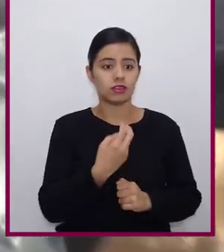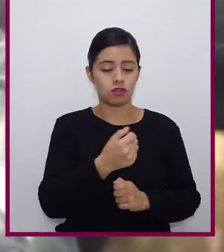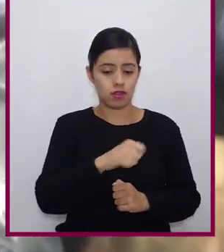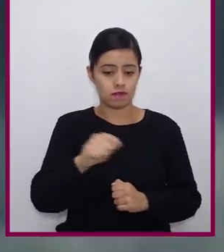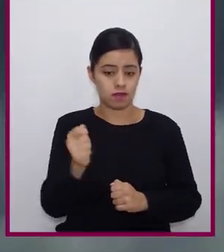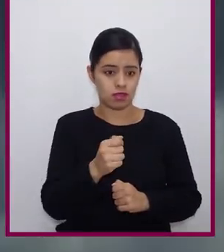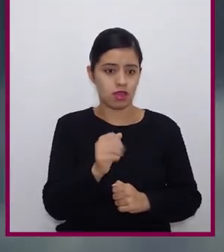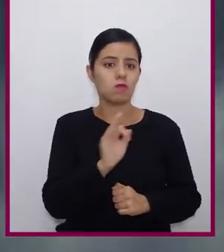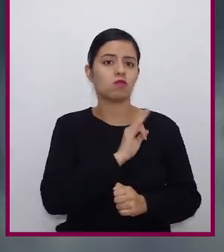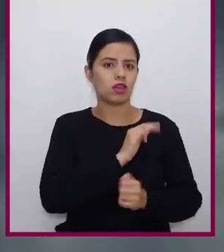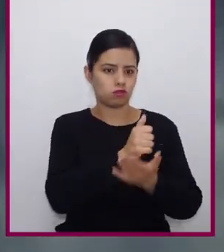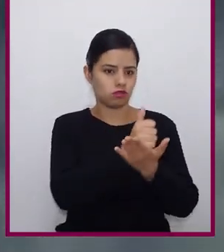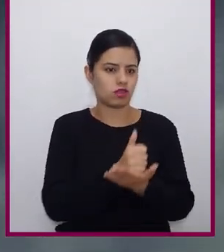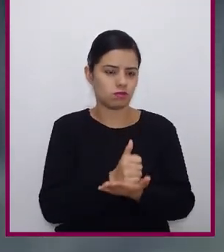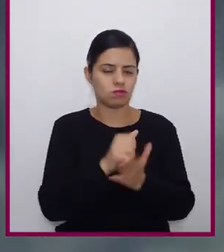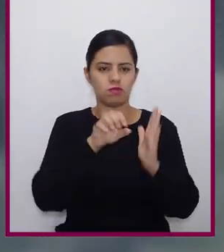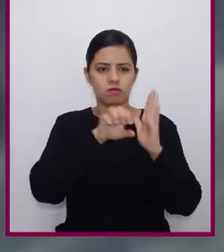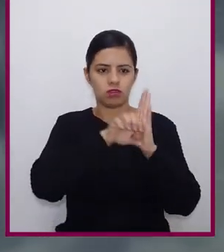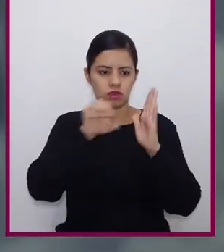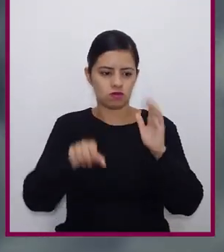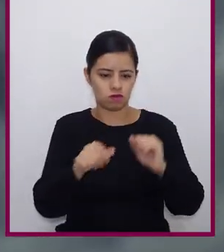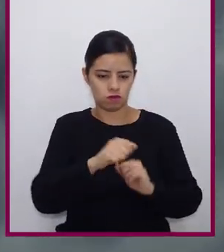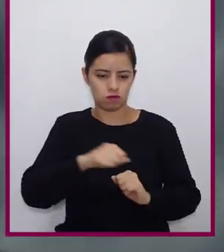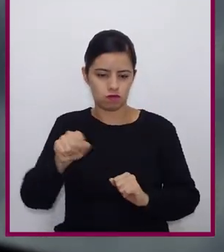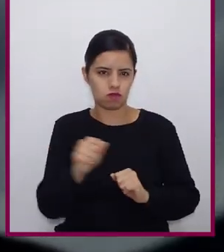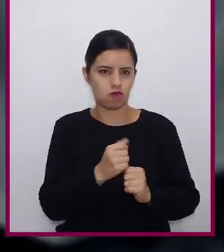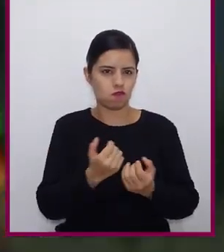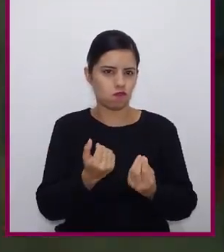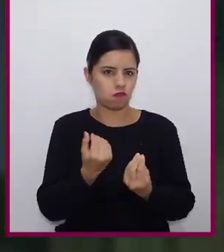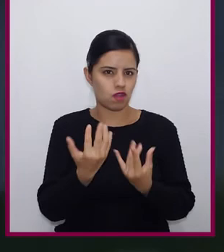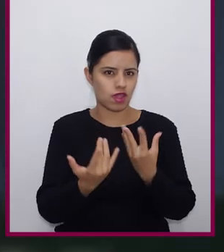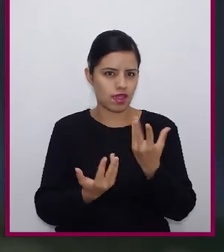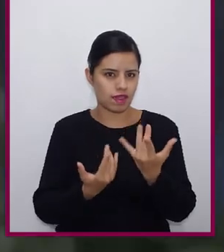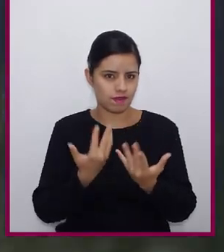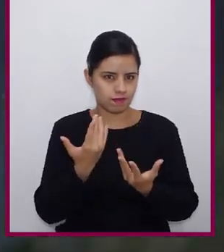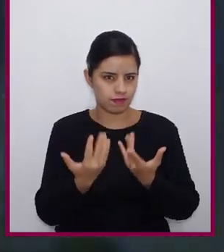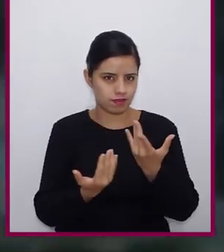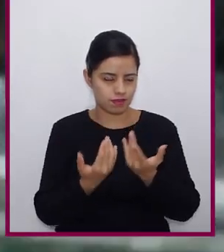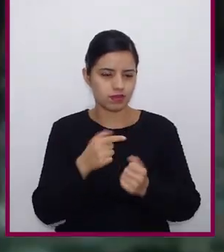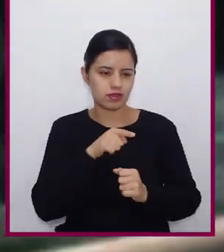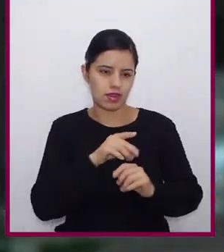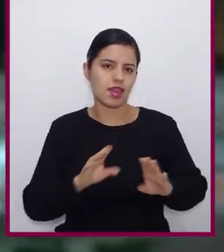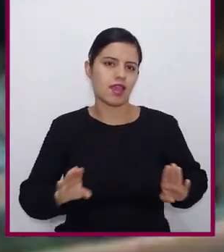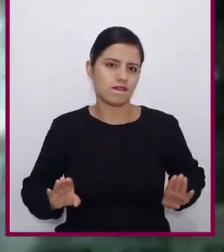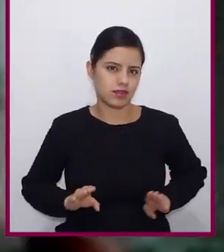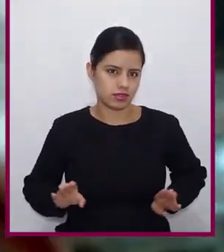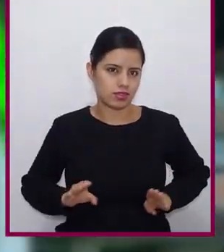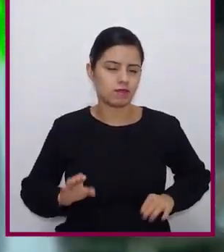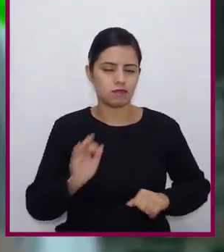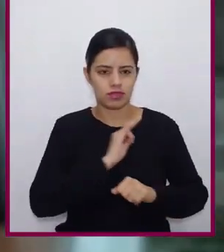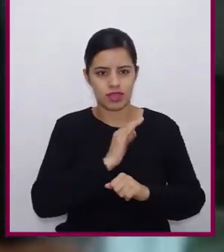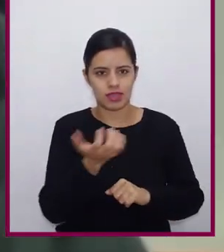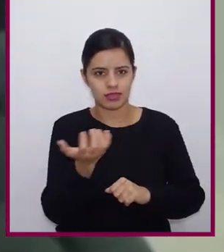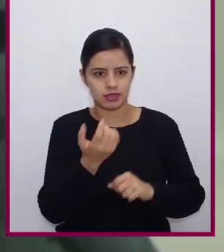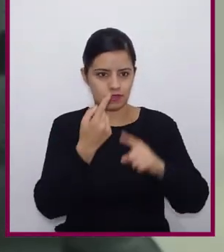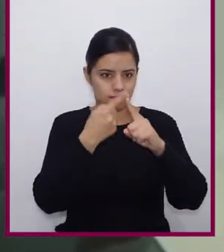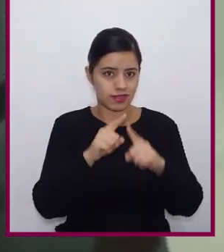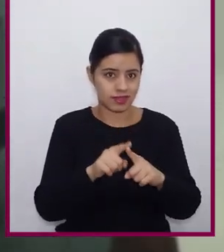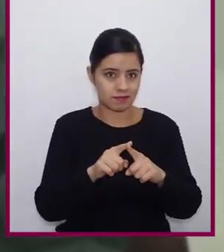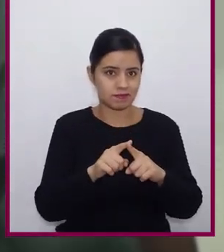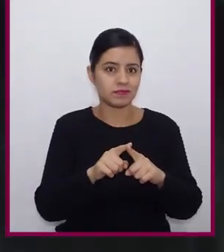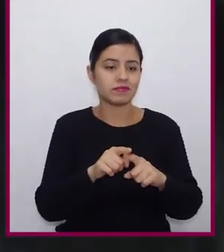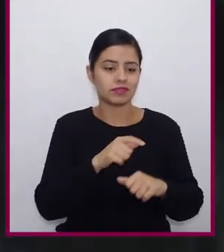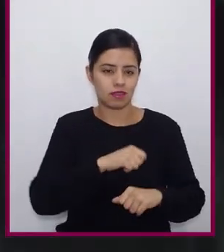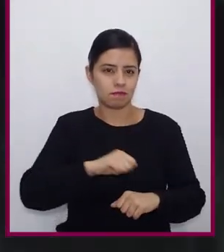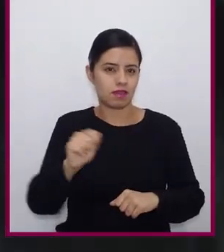diferentes objetos. Por ejemplo, una espada de fuego. Esta tendrá ciertos métodos, que son las acciones que puede realizar el objeto. En el caso de la espada